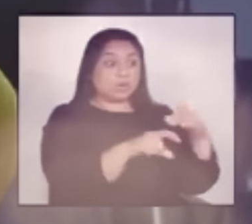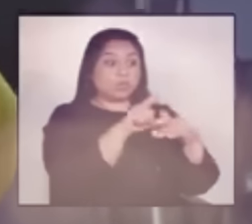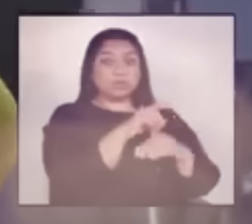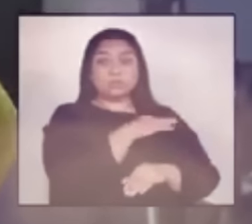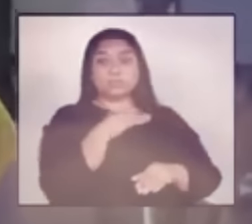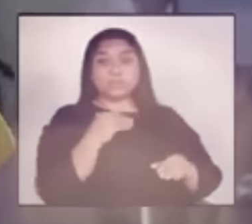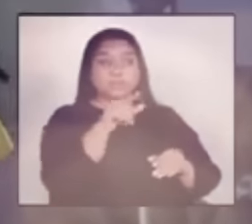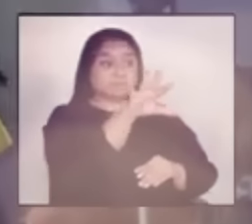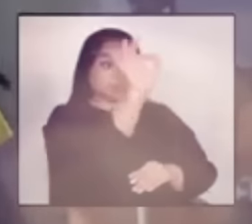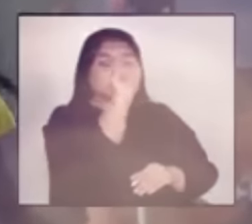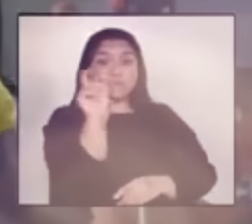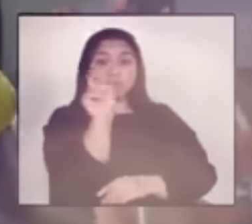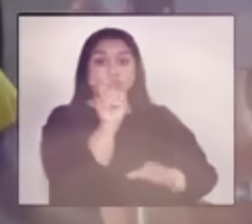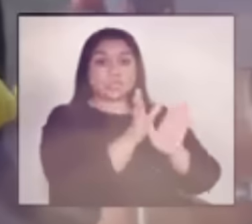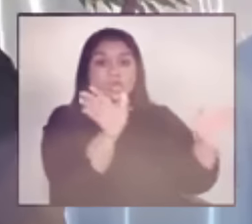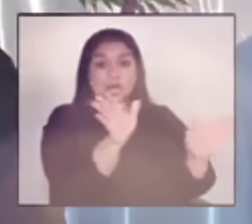donde está invitada la fiscal general.